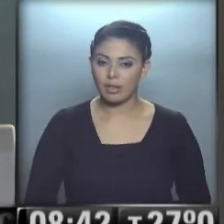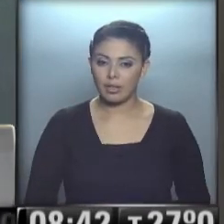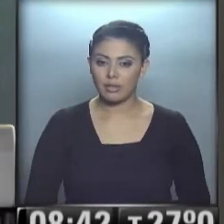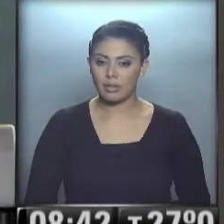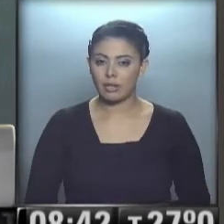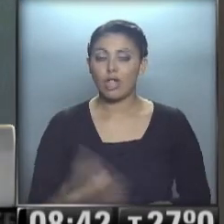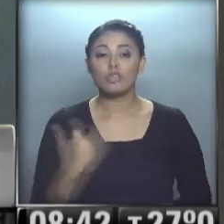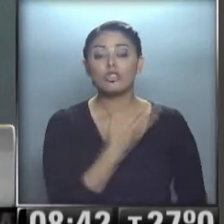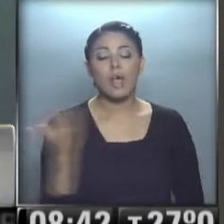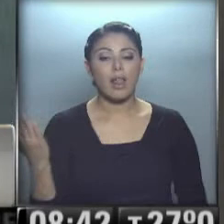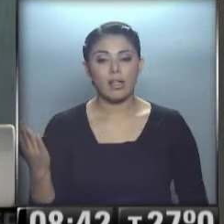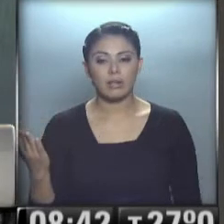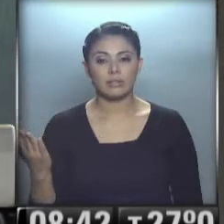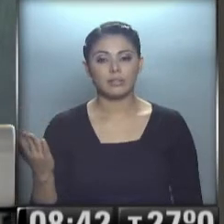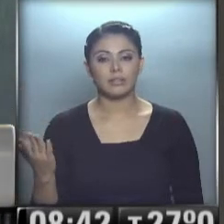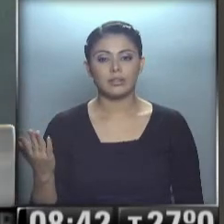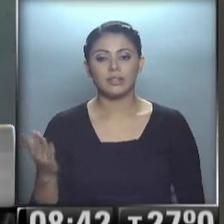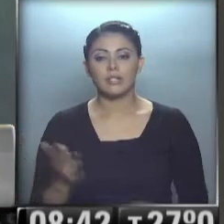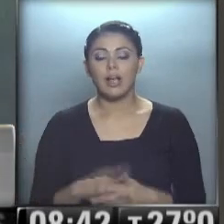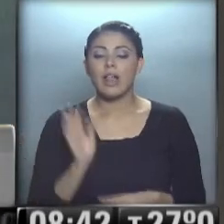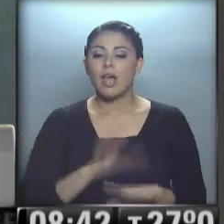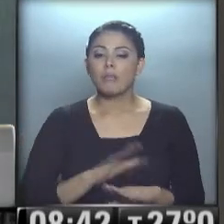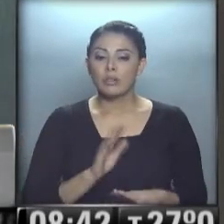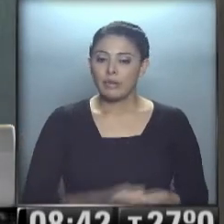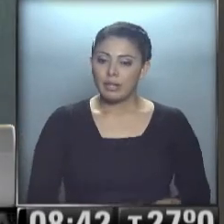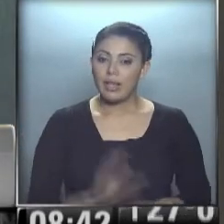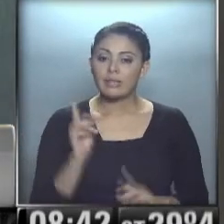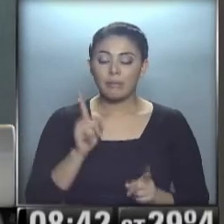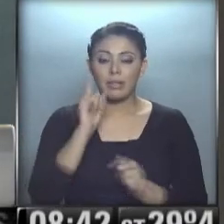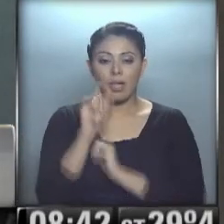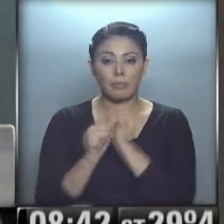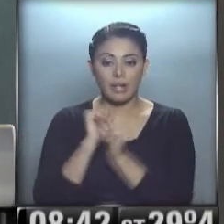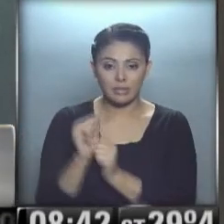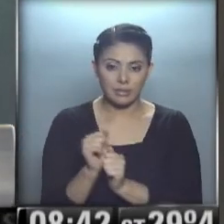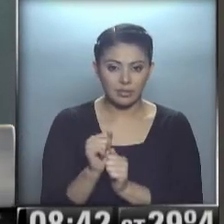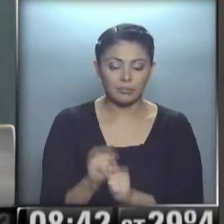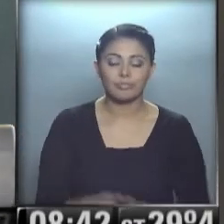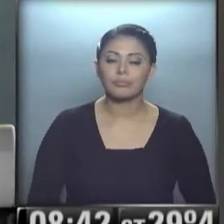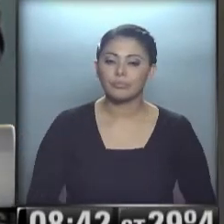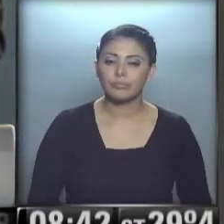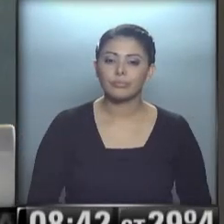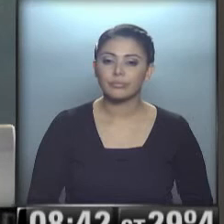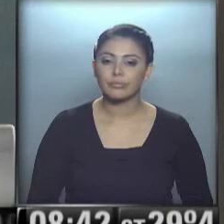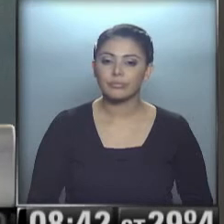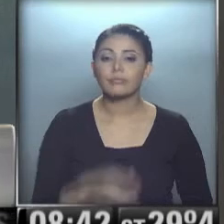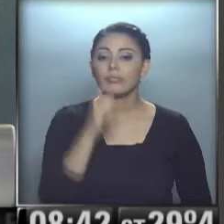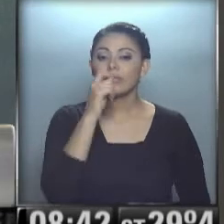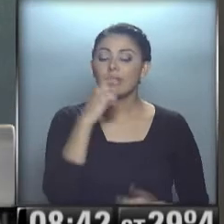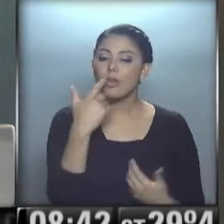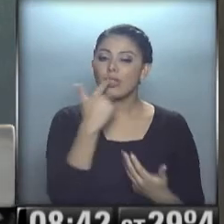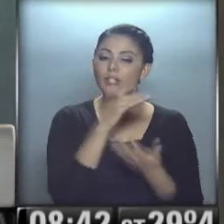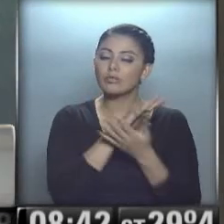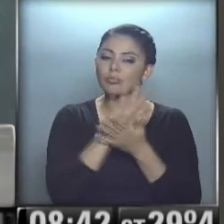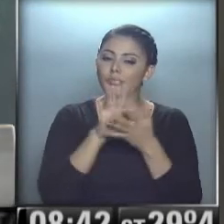carácter social que tiene que ver con la responsabilidad de las empresas, a los efectos de generar las